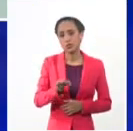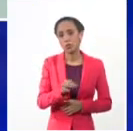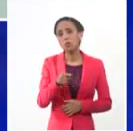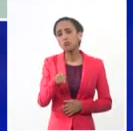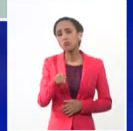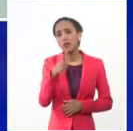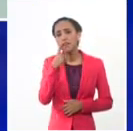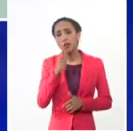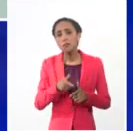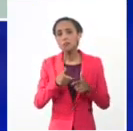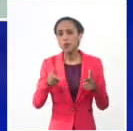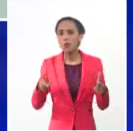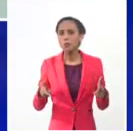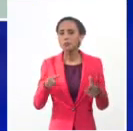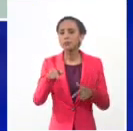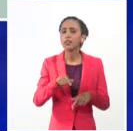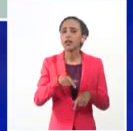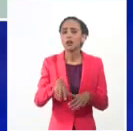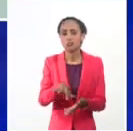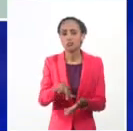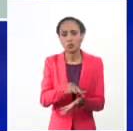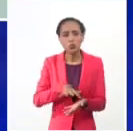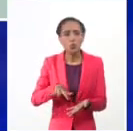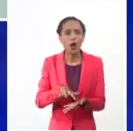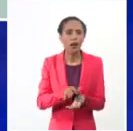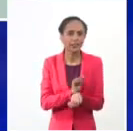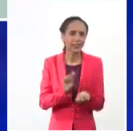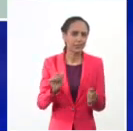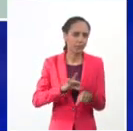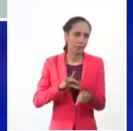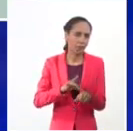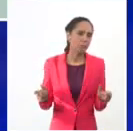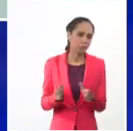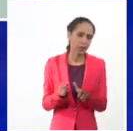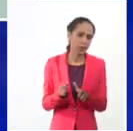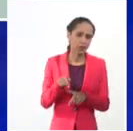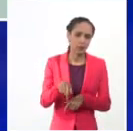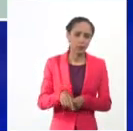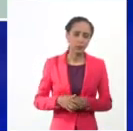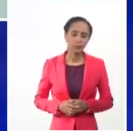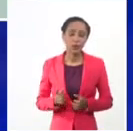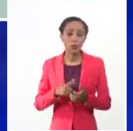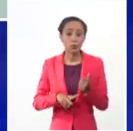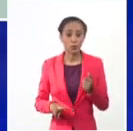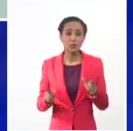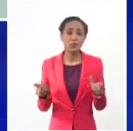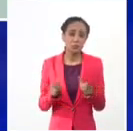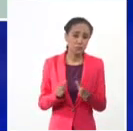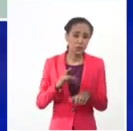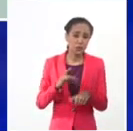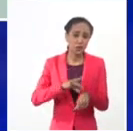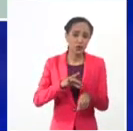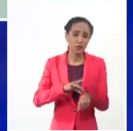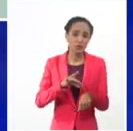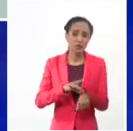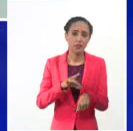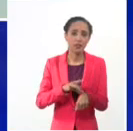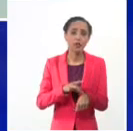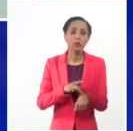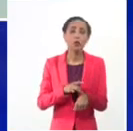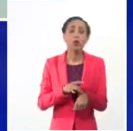incrementando. Todavía las provincias con mayor incidencia pues tienen un número de municipios